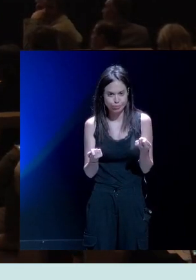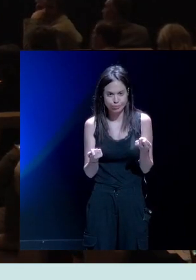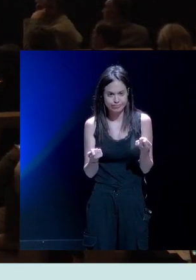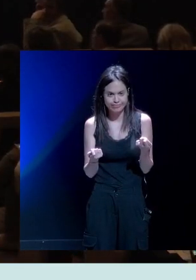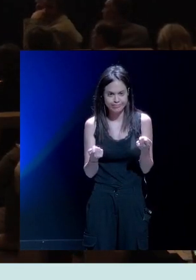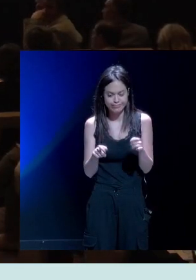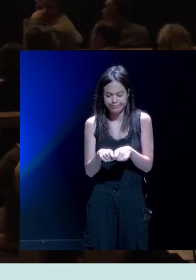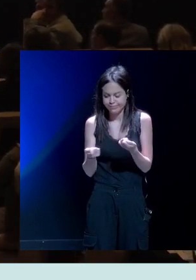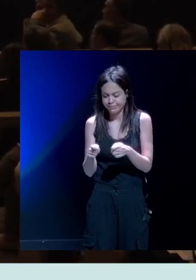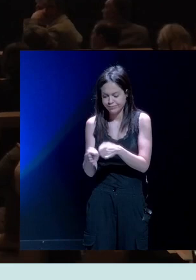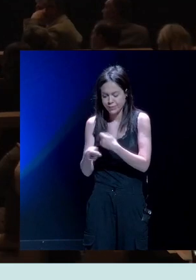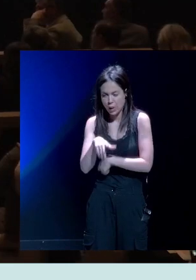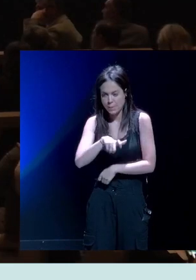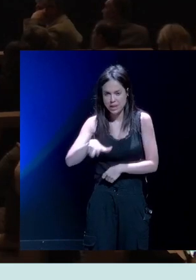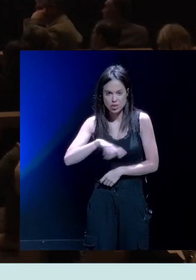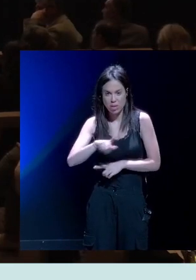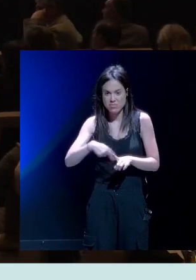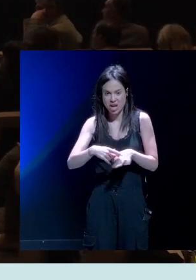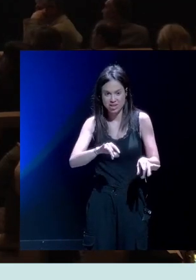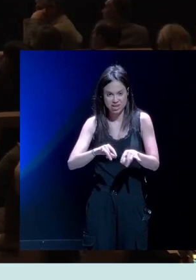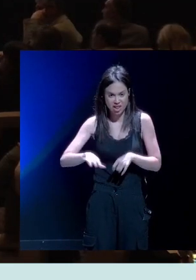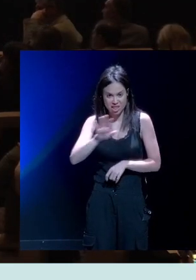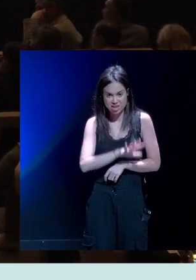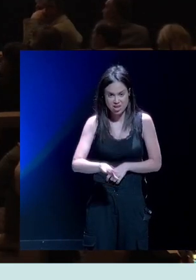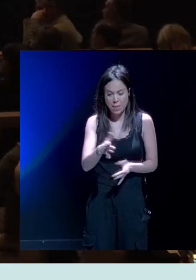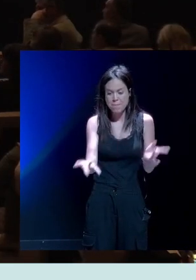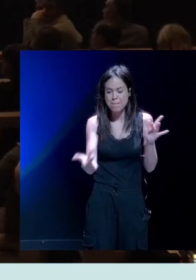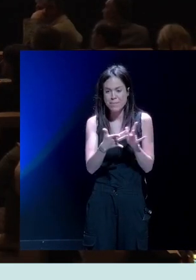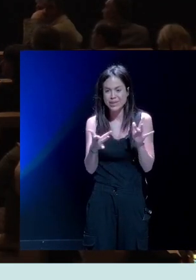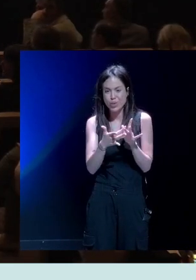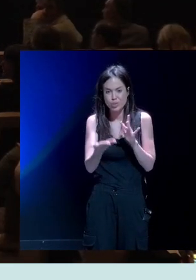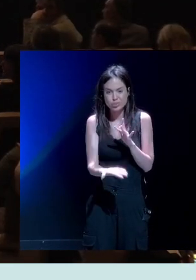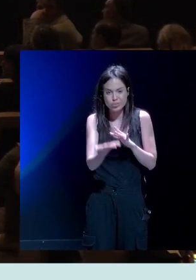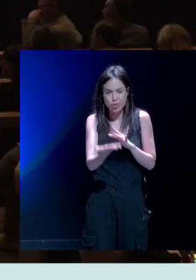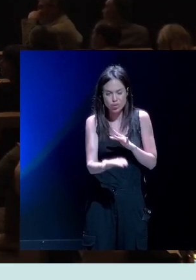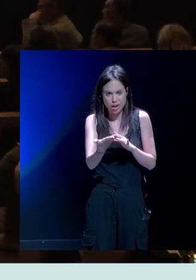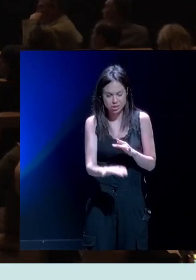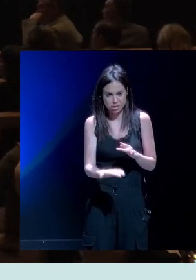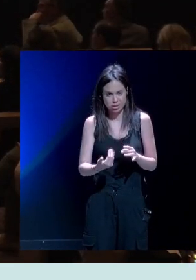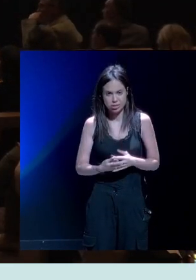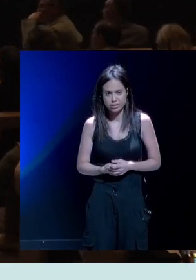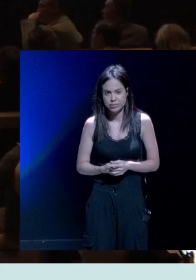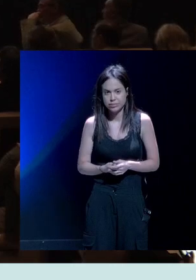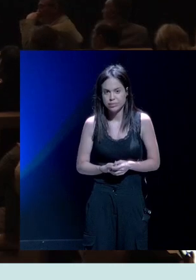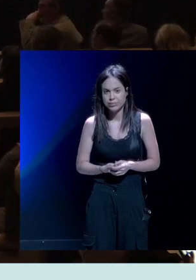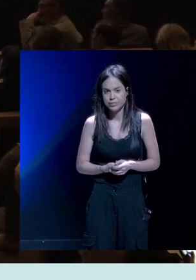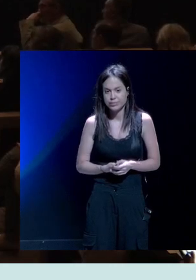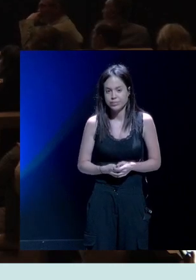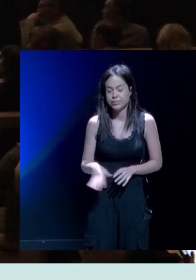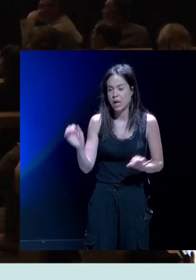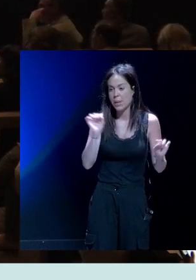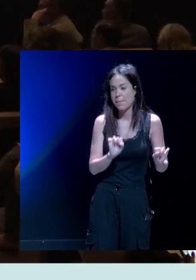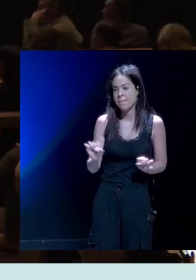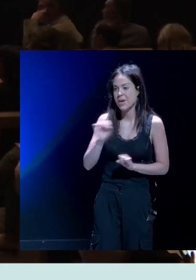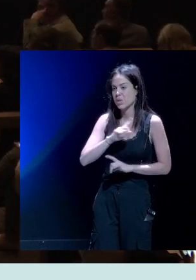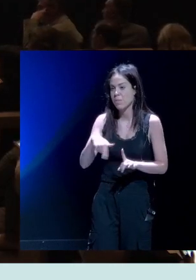en las personas y en el territorio, vínculos muy importantes para la protección y el